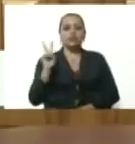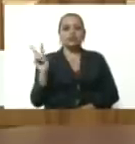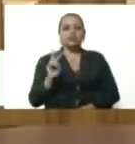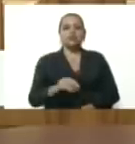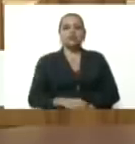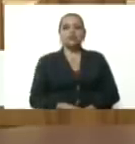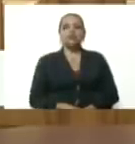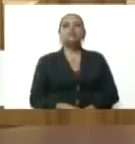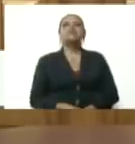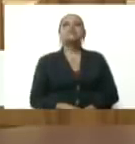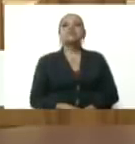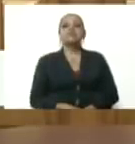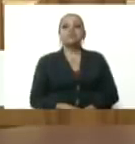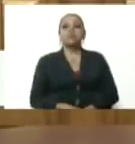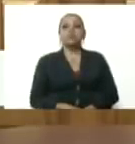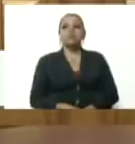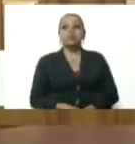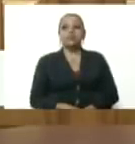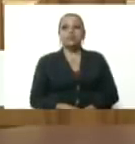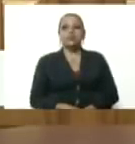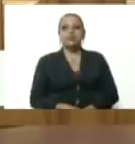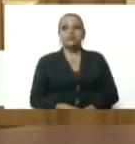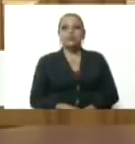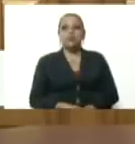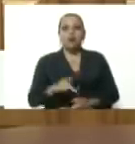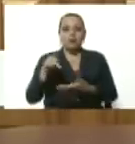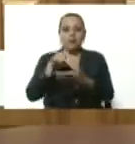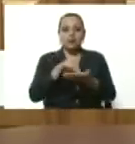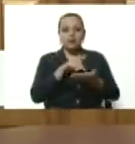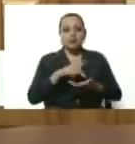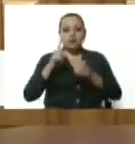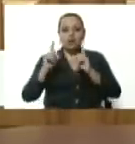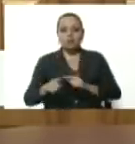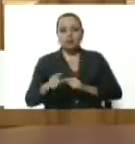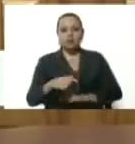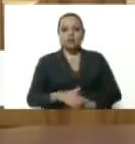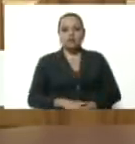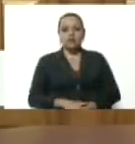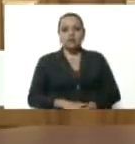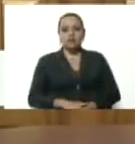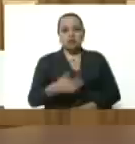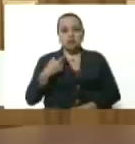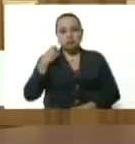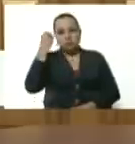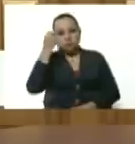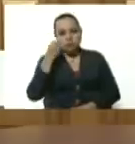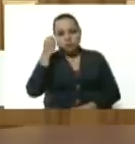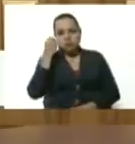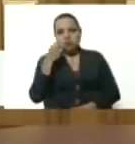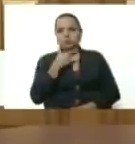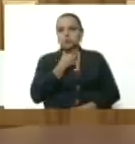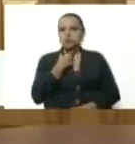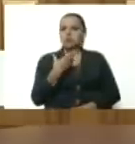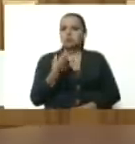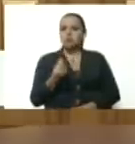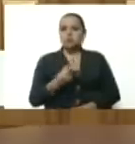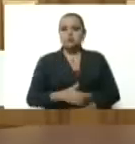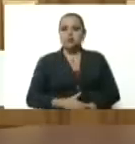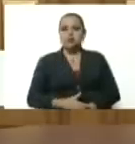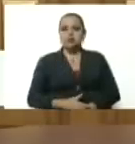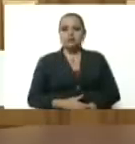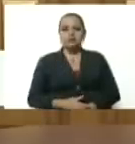venezolana. Una intervención que a mí en lo personal me gustó mucho, de nuestra